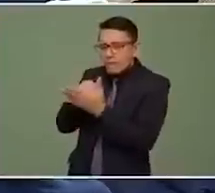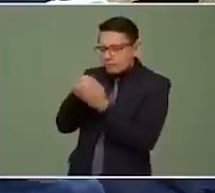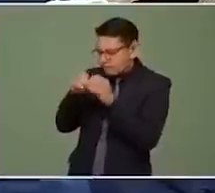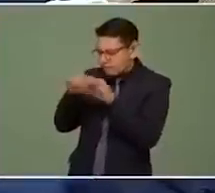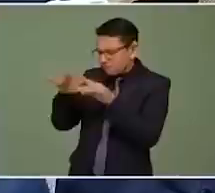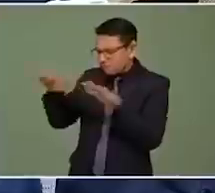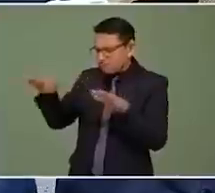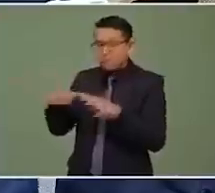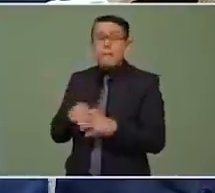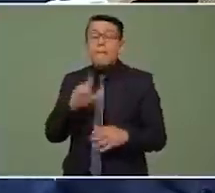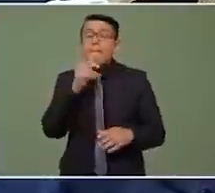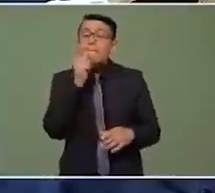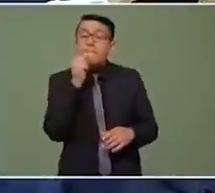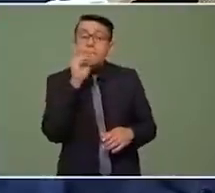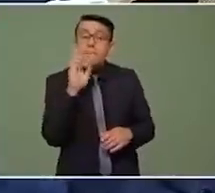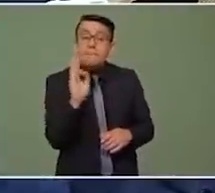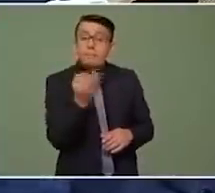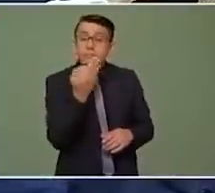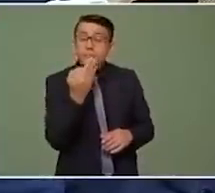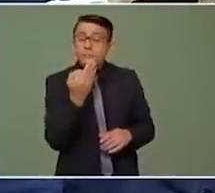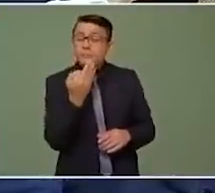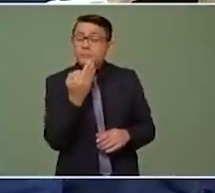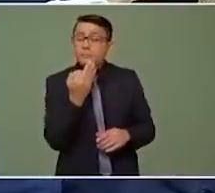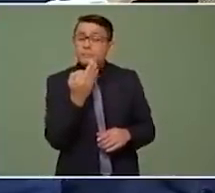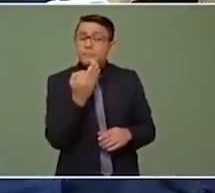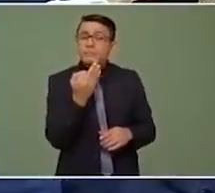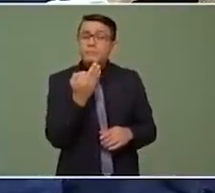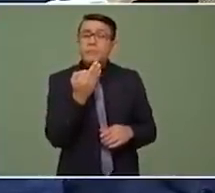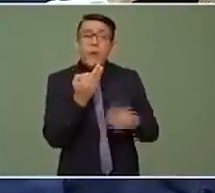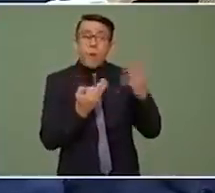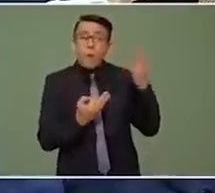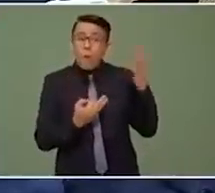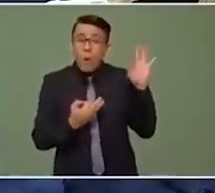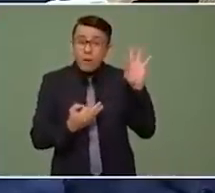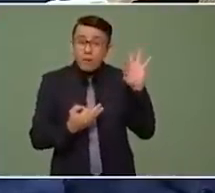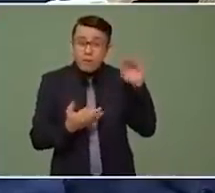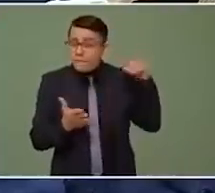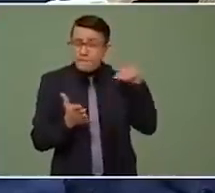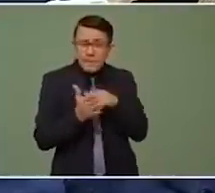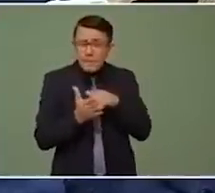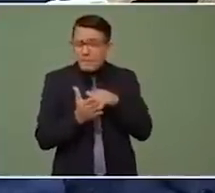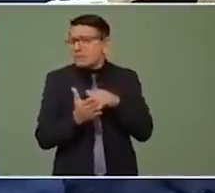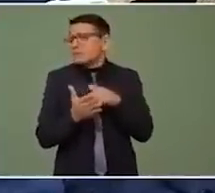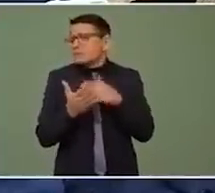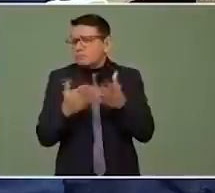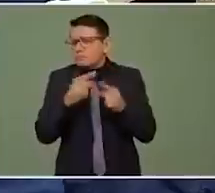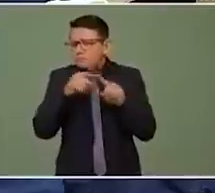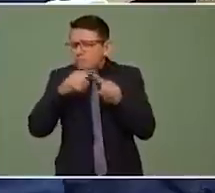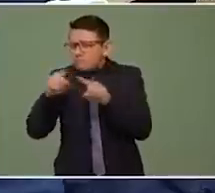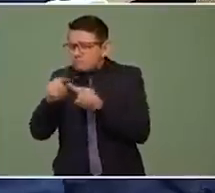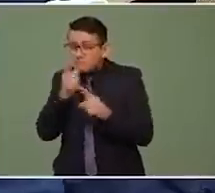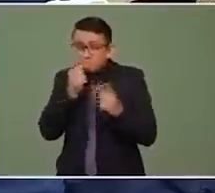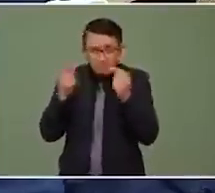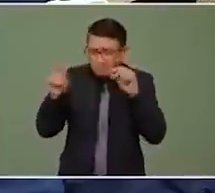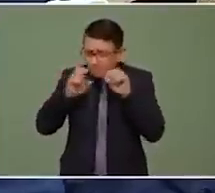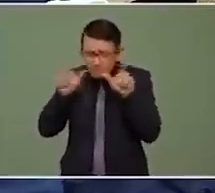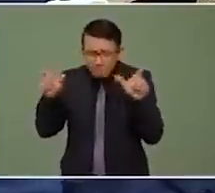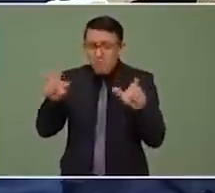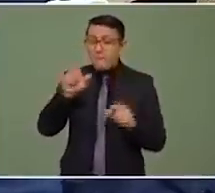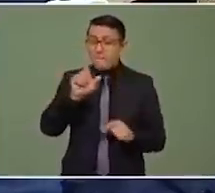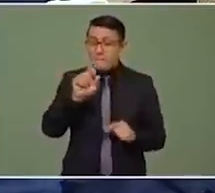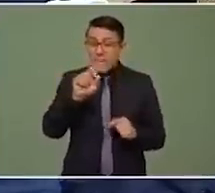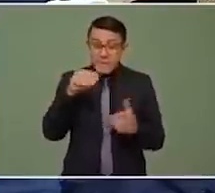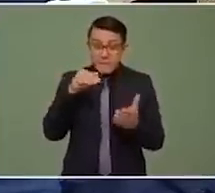la policía federal 40 mil de los cuales efectivos 20000